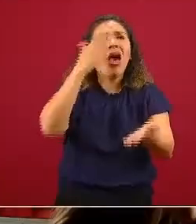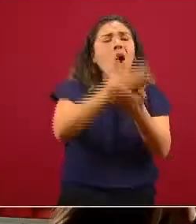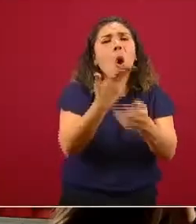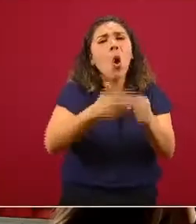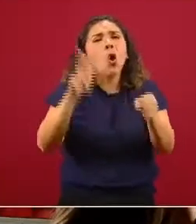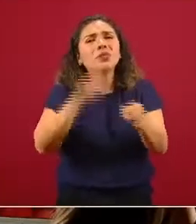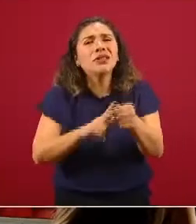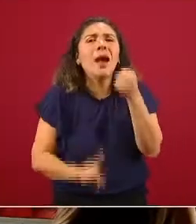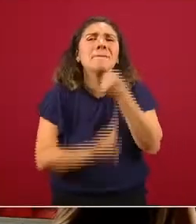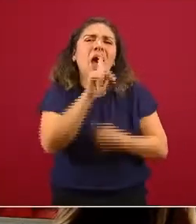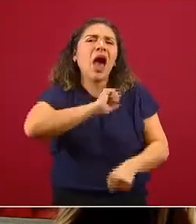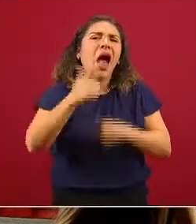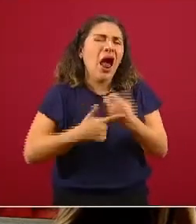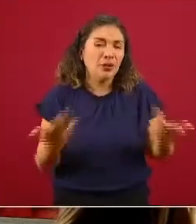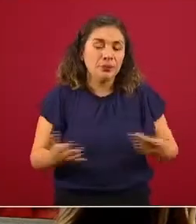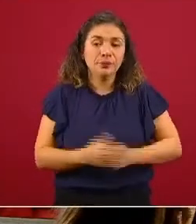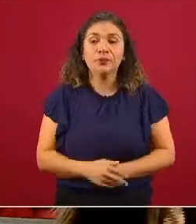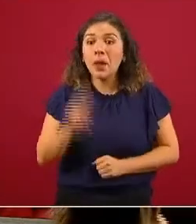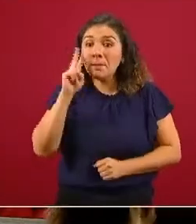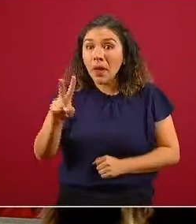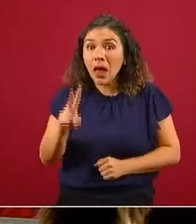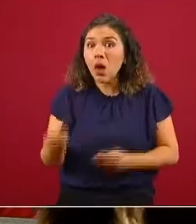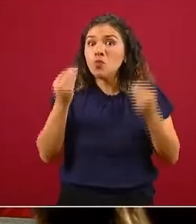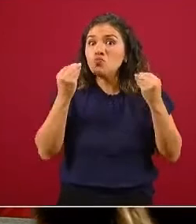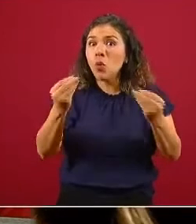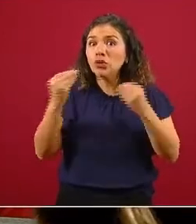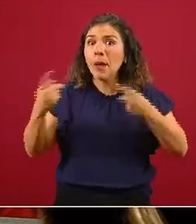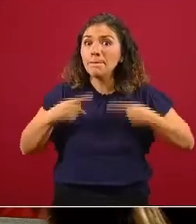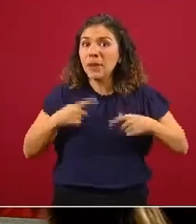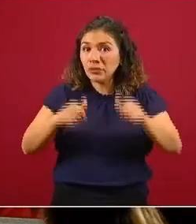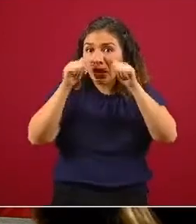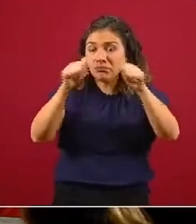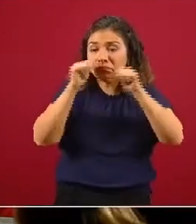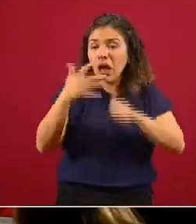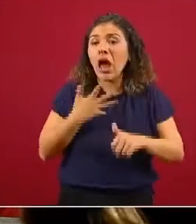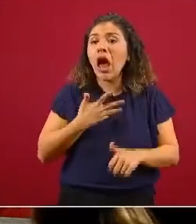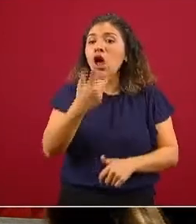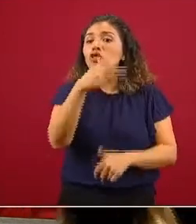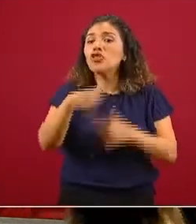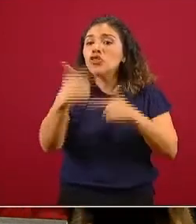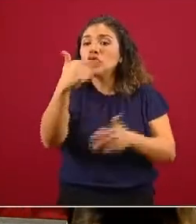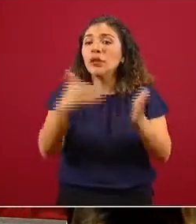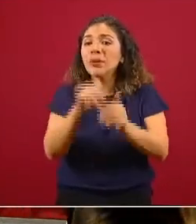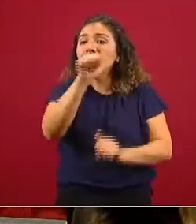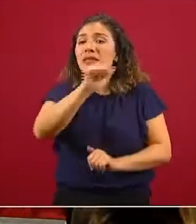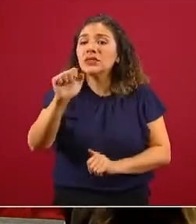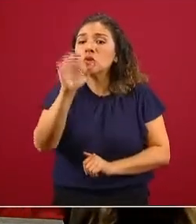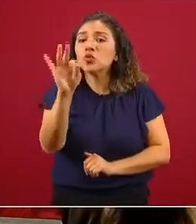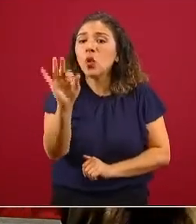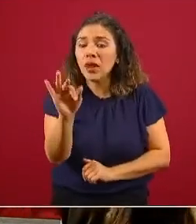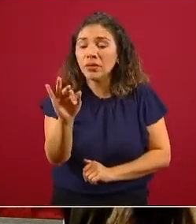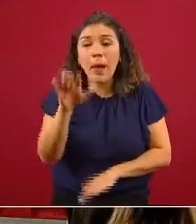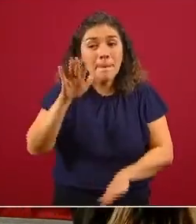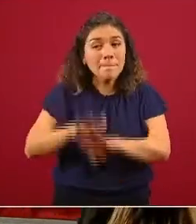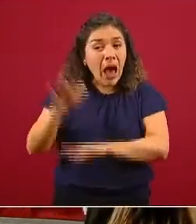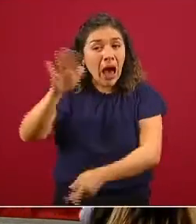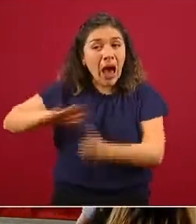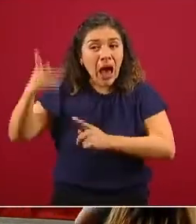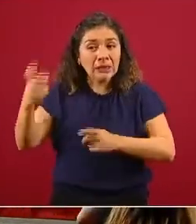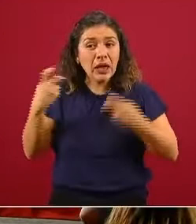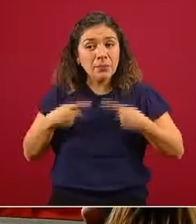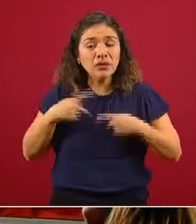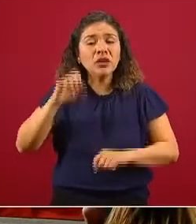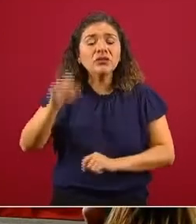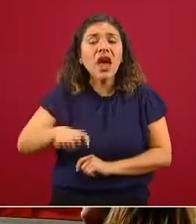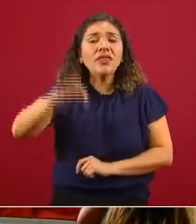al hospital para que no haya. Vean la cantidad de derechohabientes atendidos, 12,640. La gran mayoría de estos derechohabientes